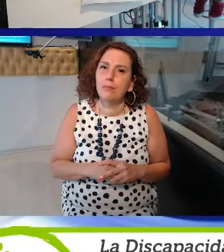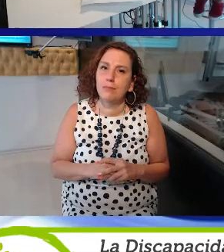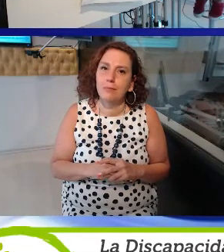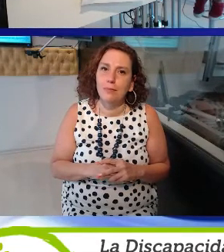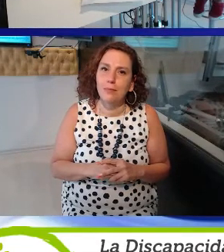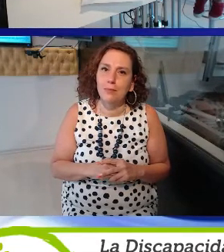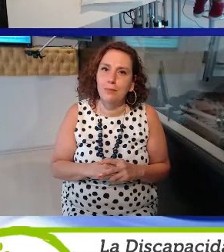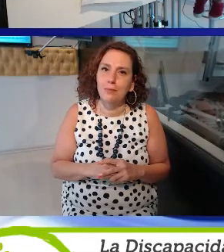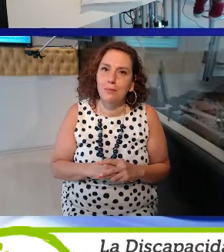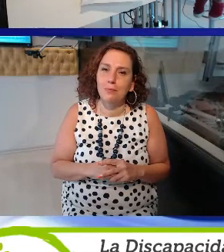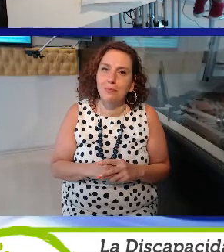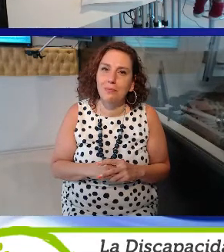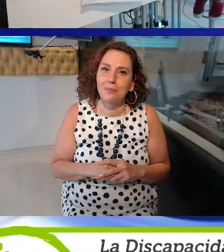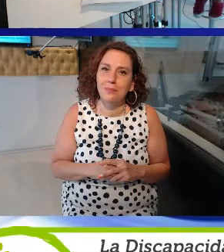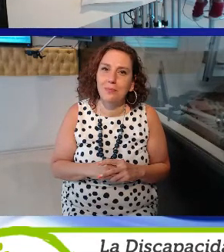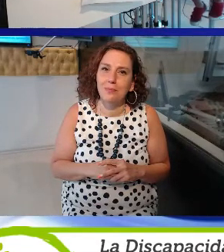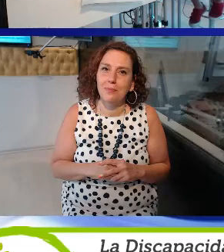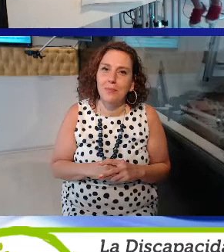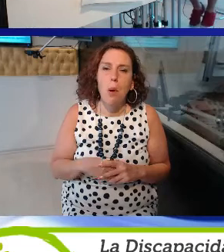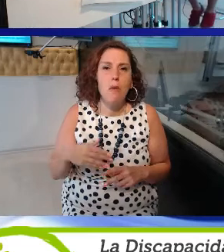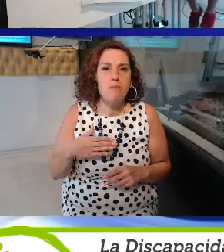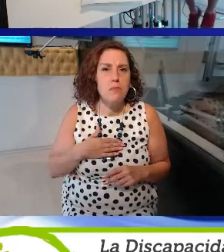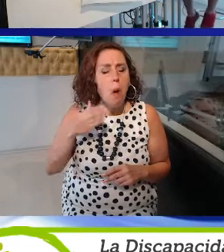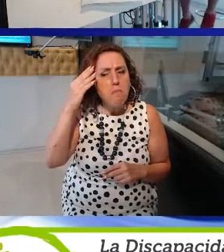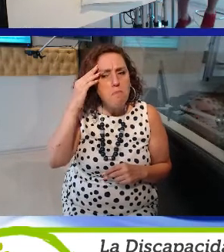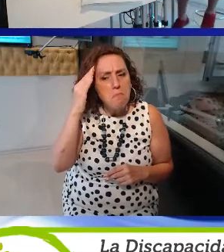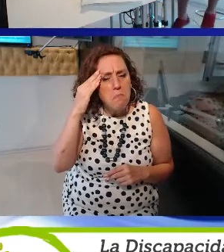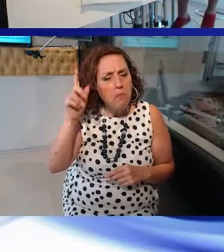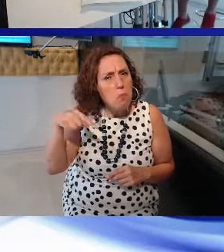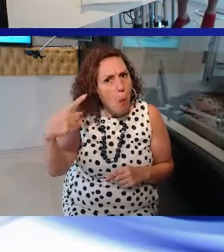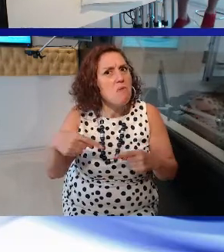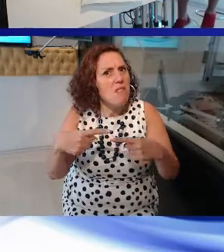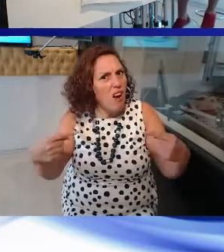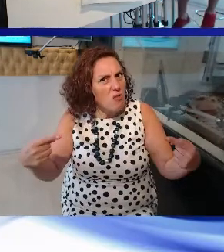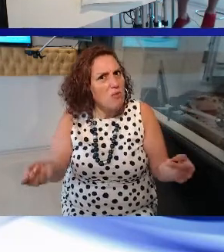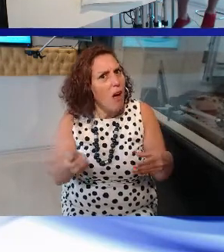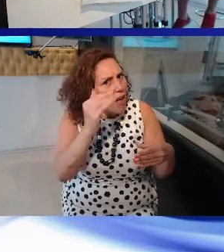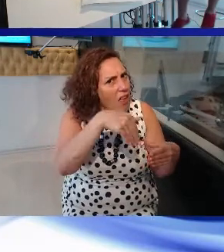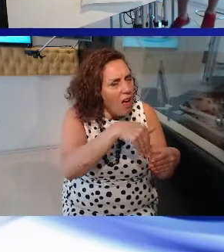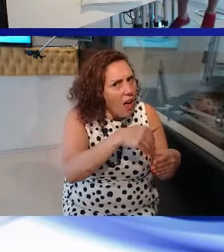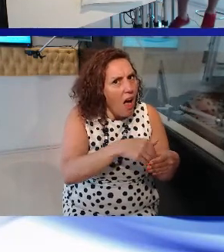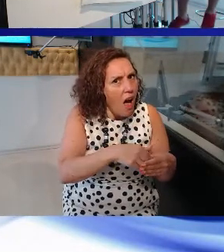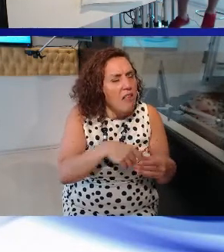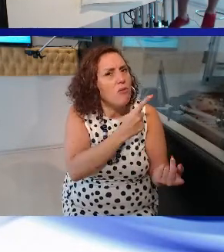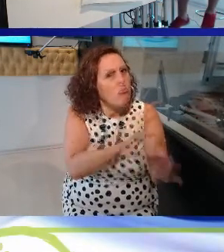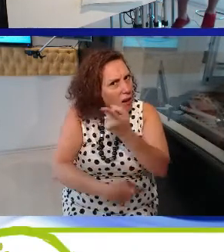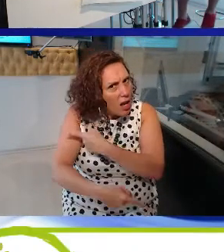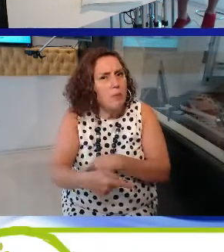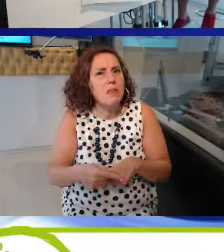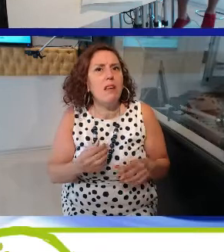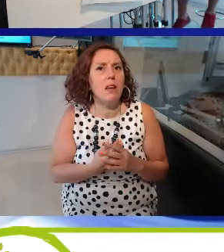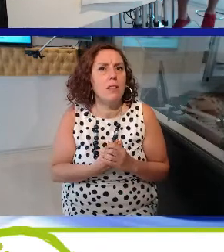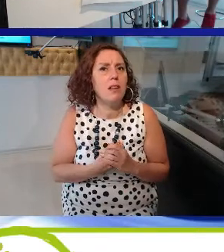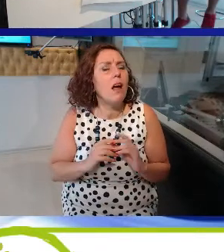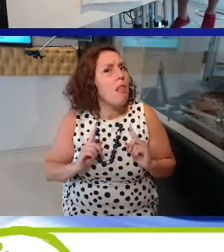Voy visualizando algunas otras cosas para hacer dentro del ámbito de lo que es la capacidad diferente y también me